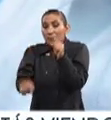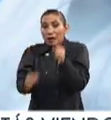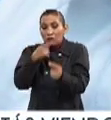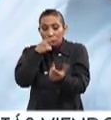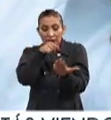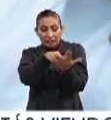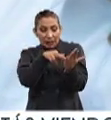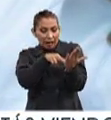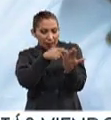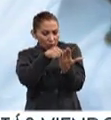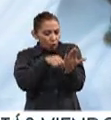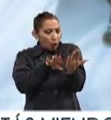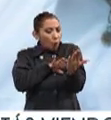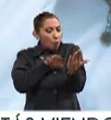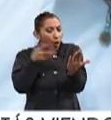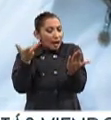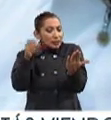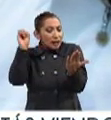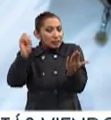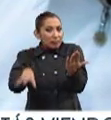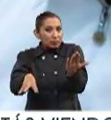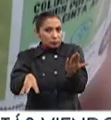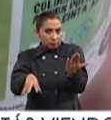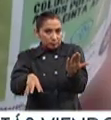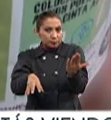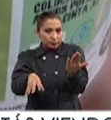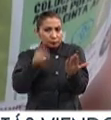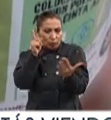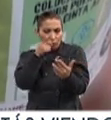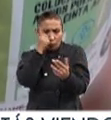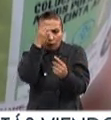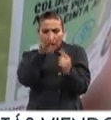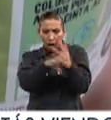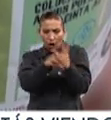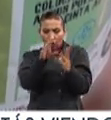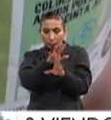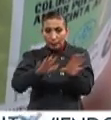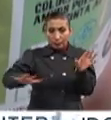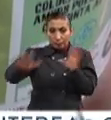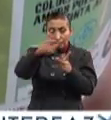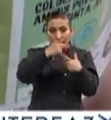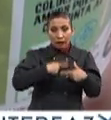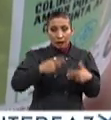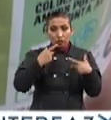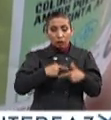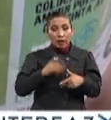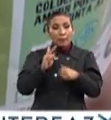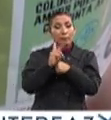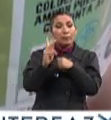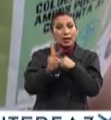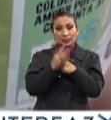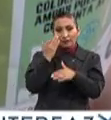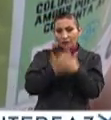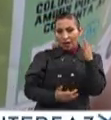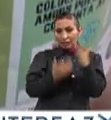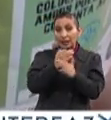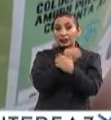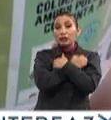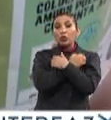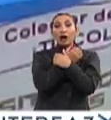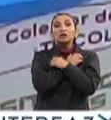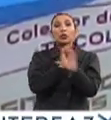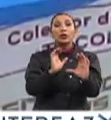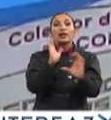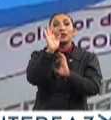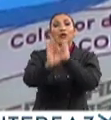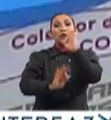está indicando el plan de manejo. Y aquí quisiera hacer mención de un punto que a nivel sociedad, a nivel país, nos hace falta, que es la educación